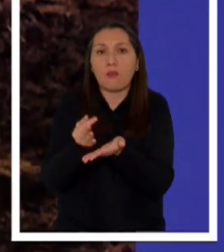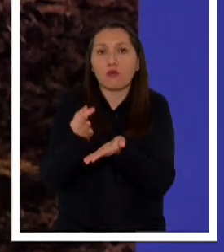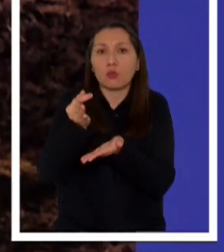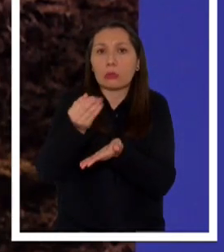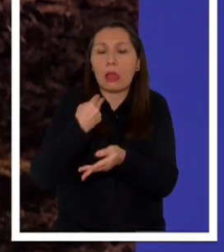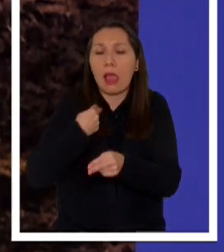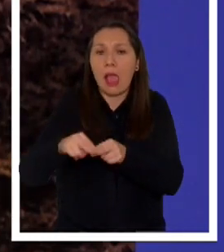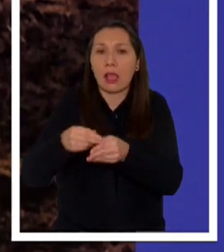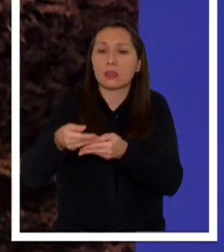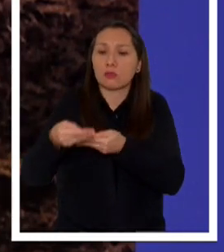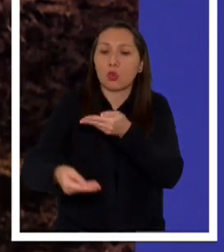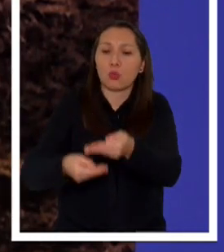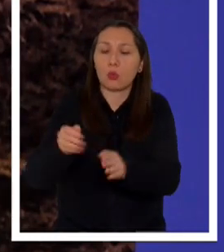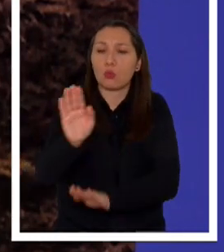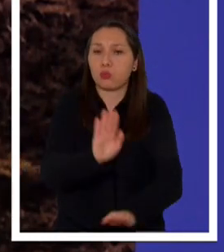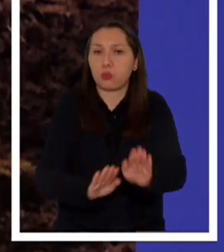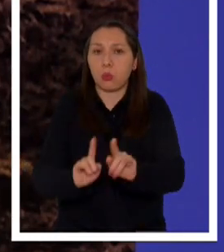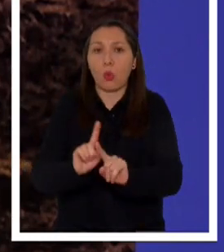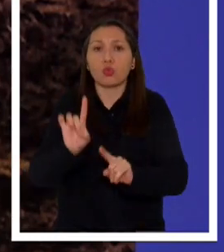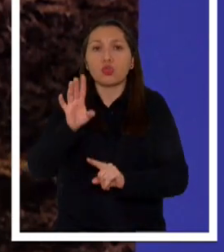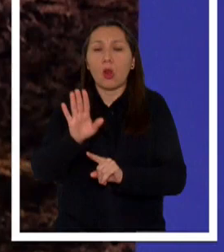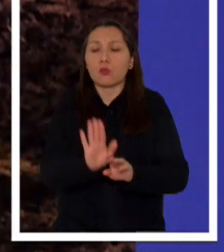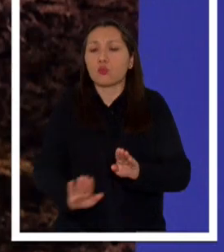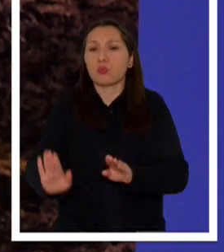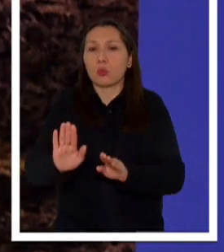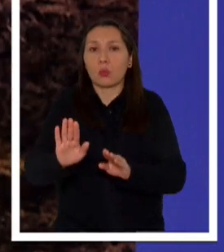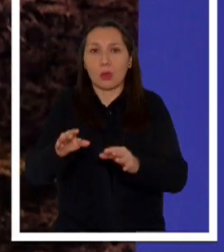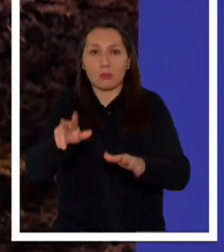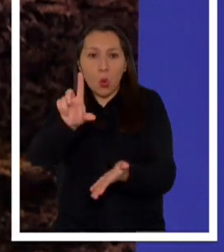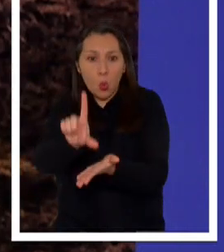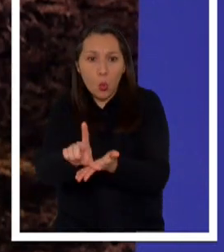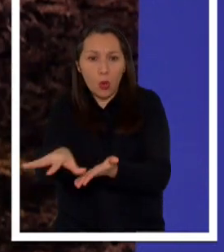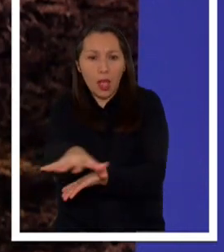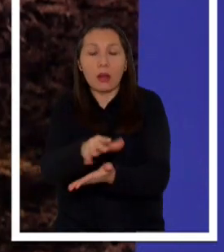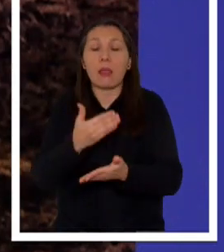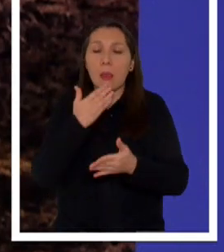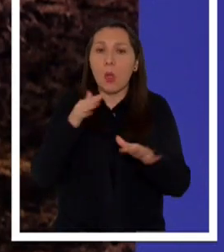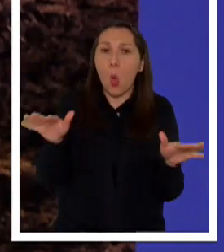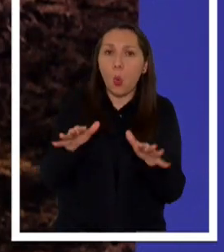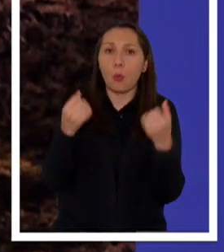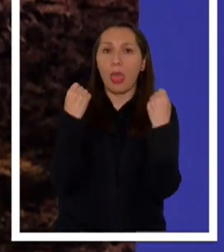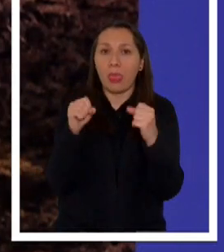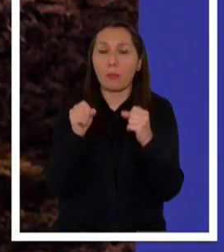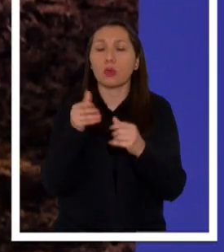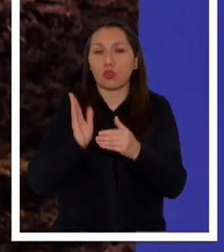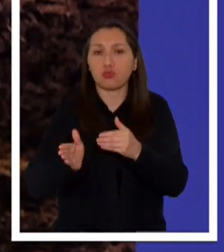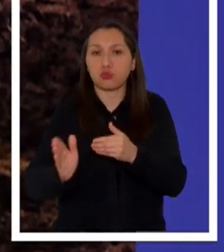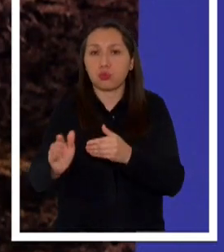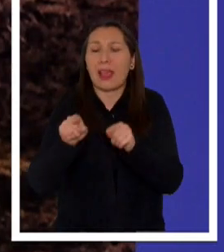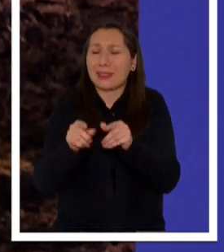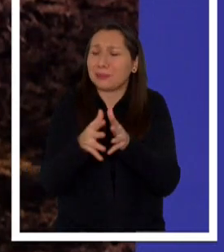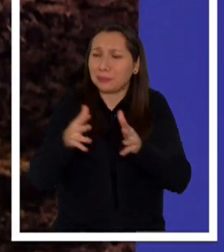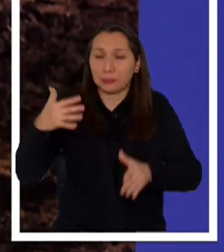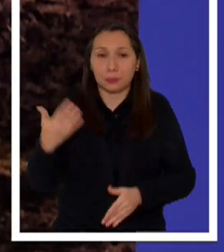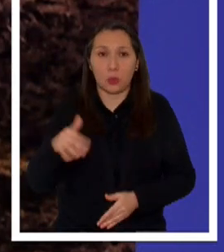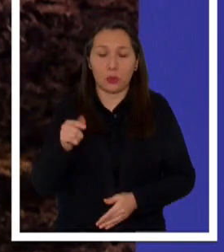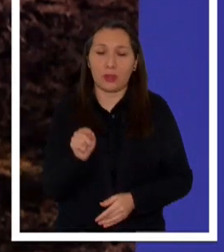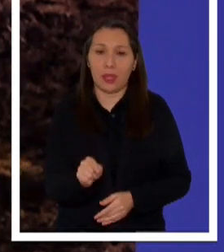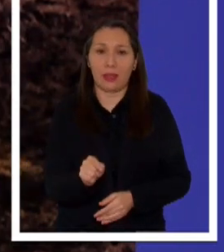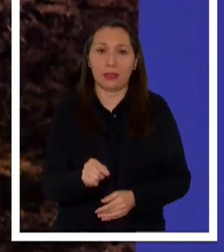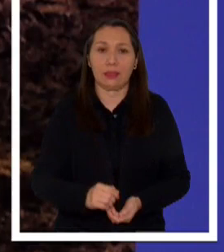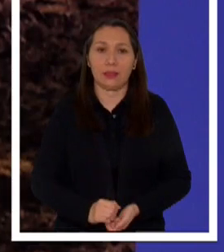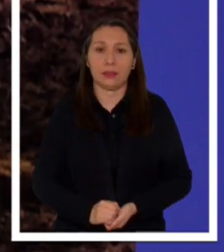que este legado se mantenga no solo la mantención física sino que el uso de los deportistas eso es fundamental